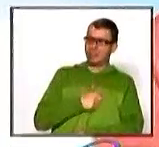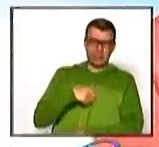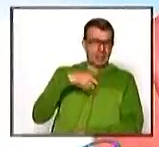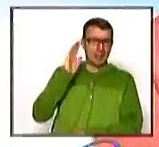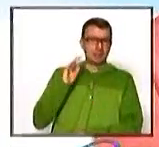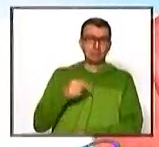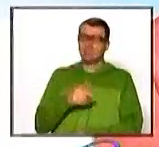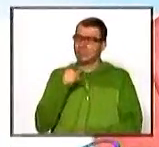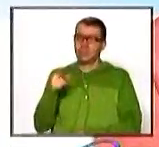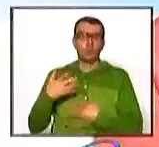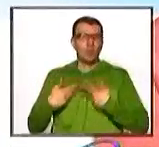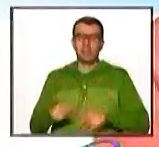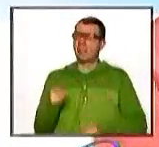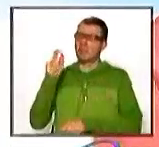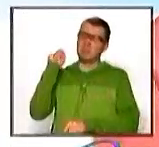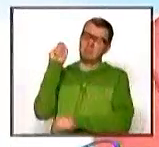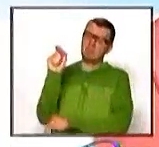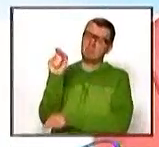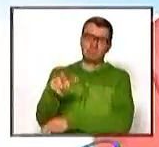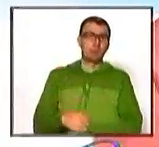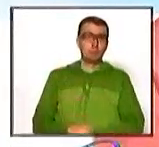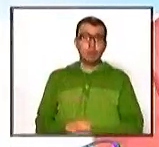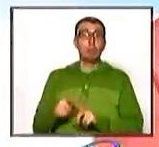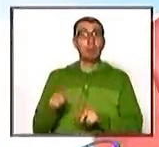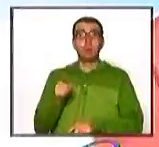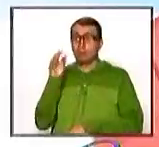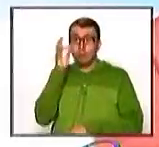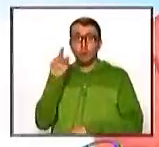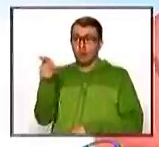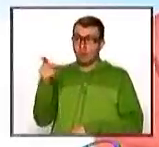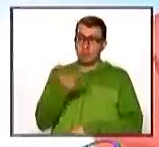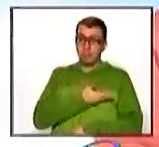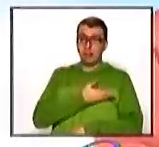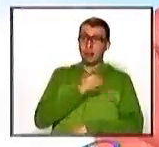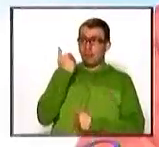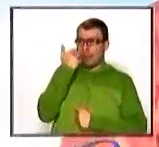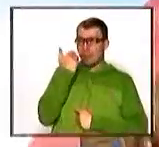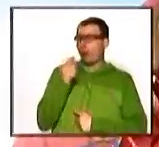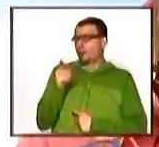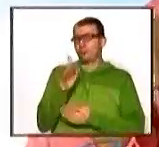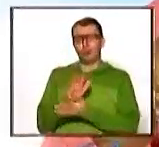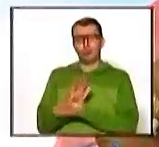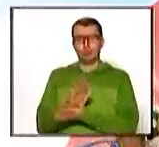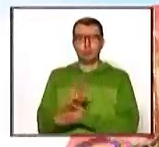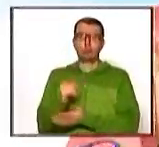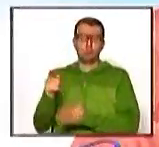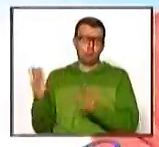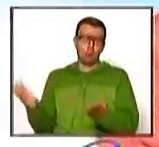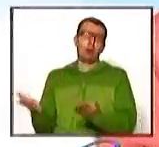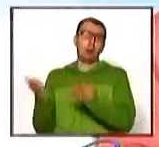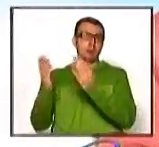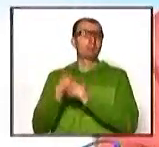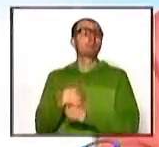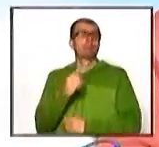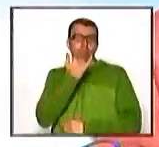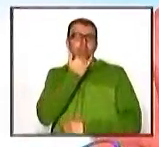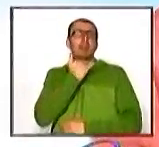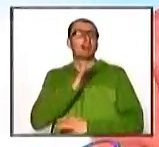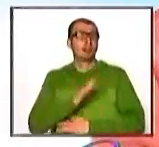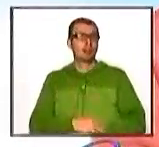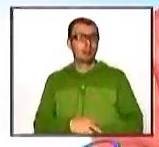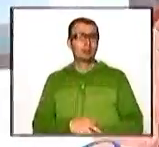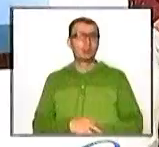es que tiene un cáncer. Es muy difícil. Entonces todos los días usted no tiene cura, usted tiene que tomar, mire la otra. Se va a morir, le